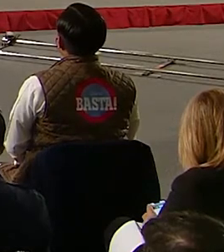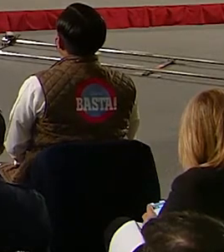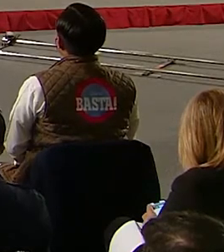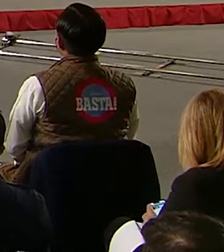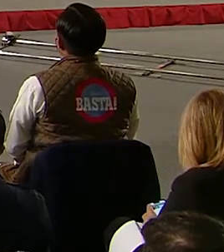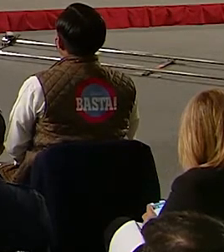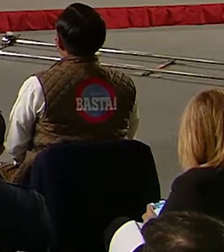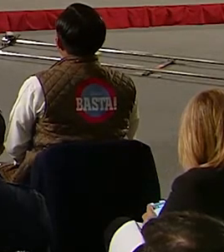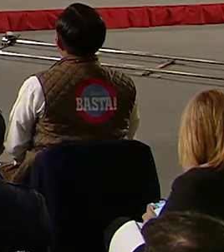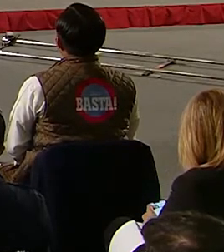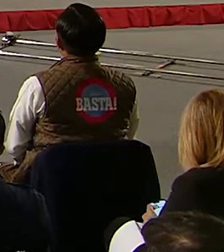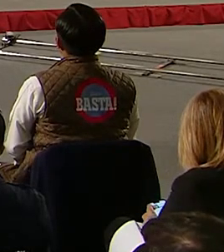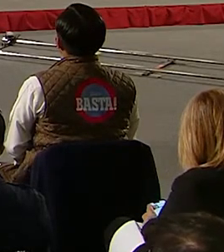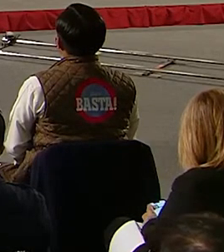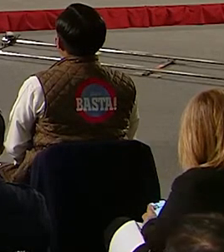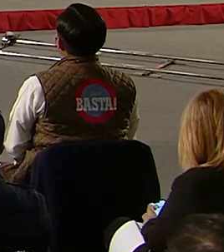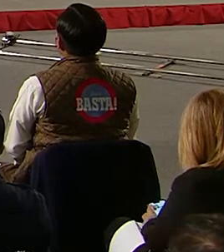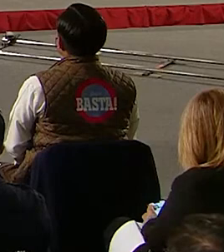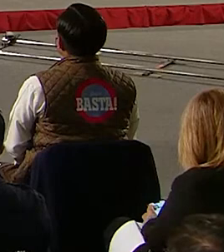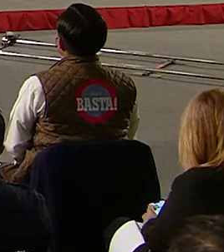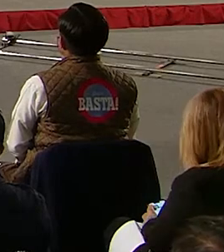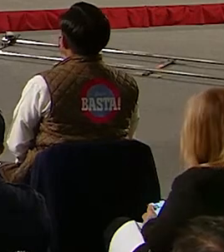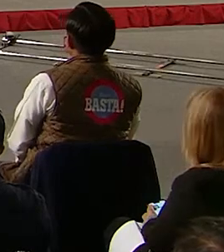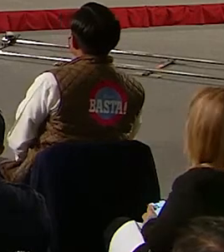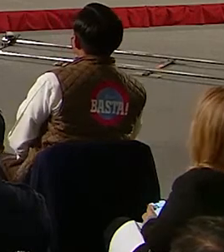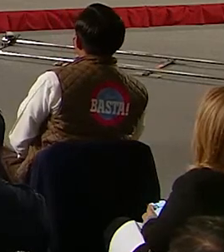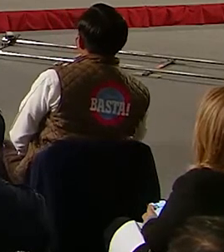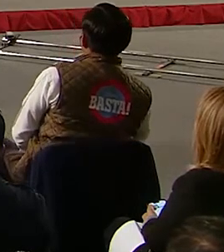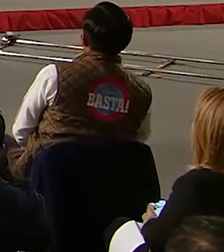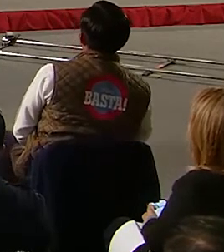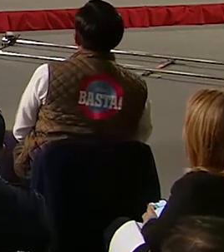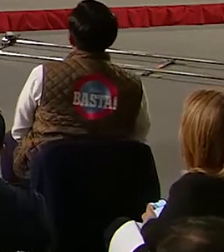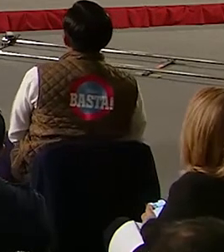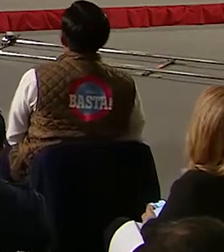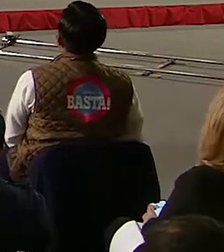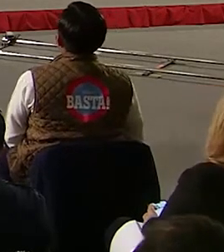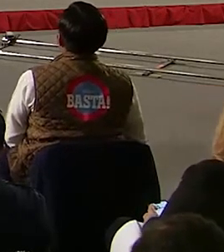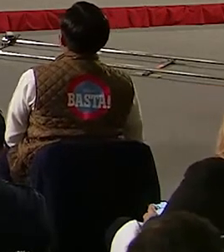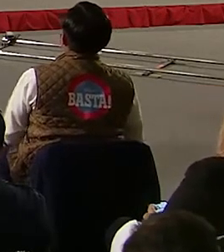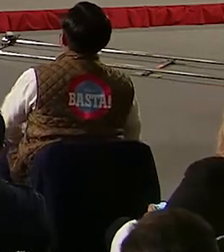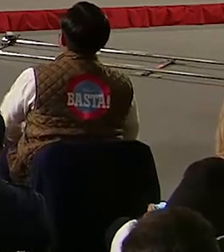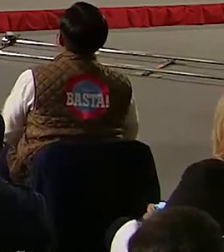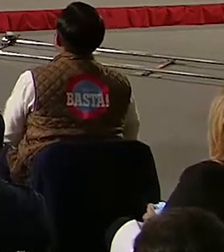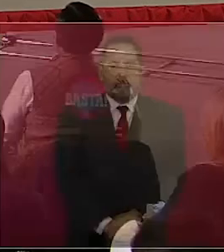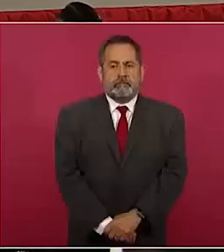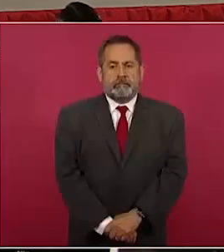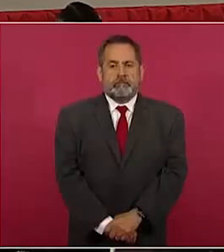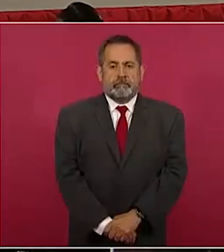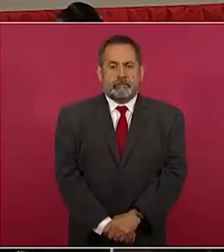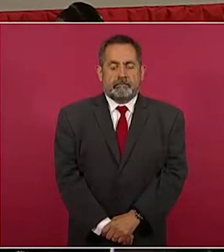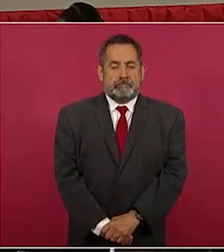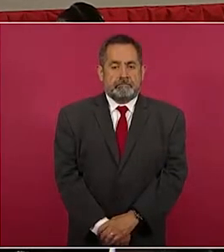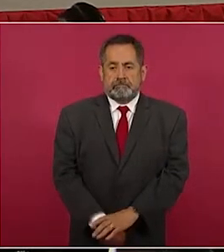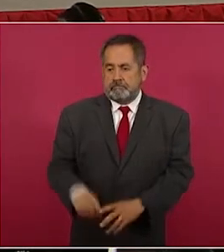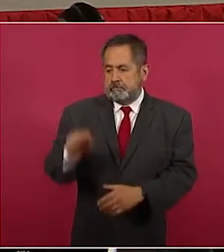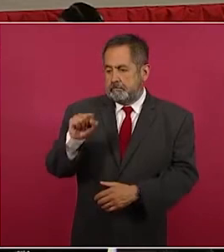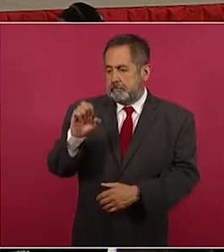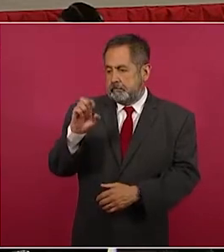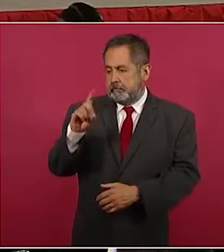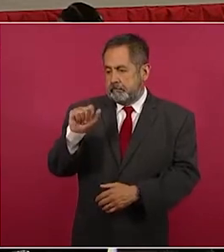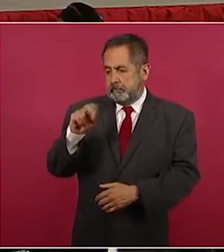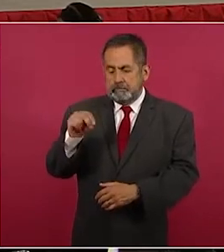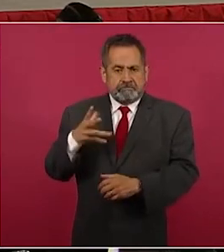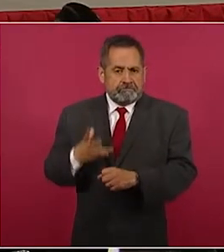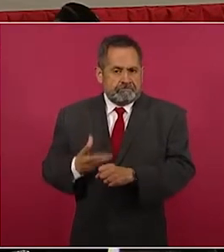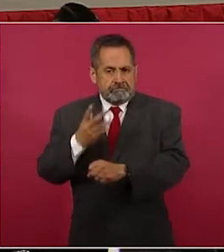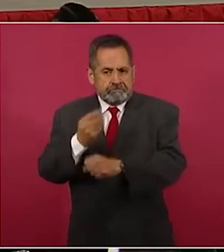Muy buenos días a todos. por mandato presidencial, la Secretaría de la Defensa Nacional coadyuva en el